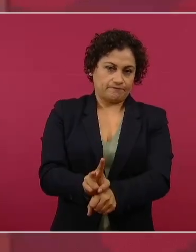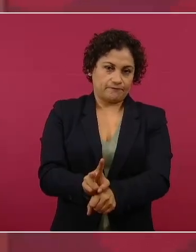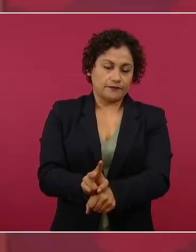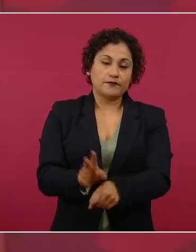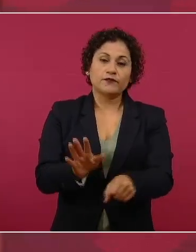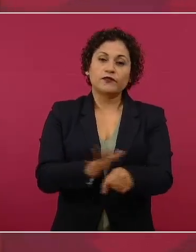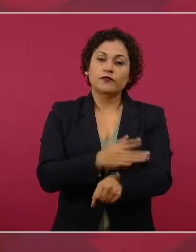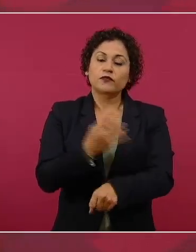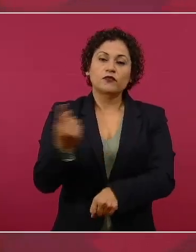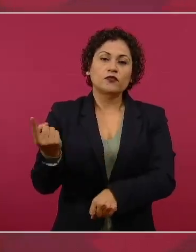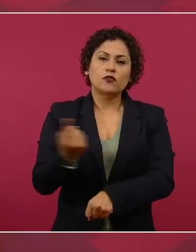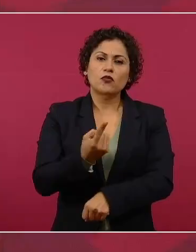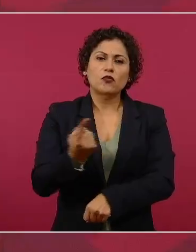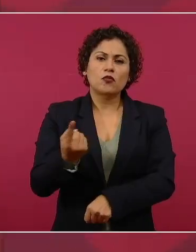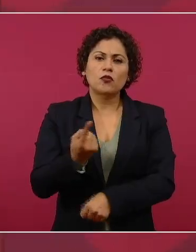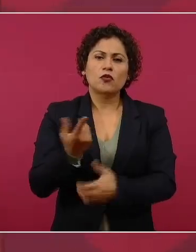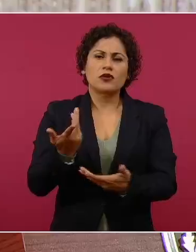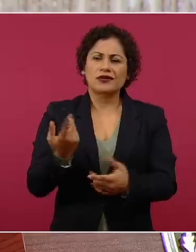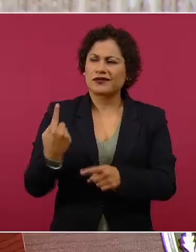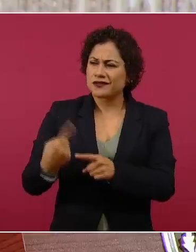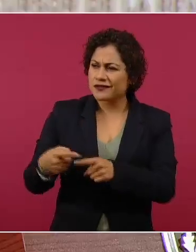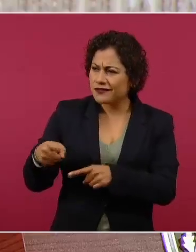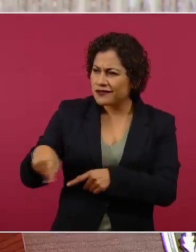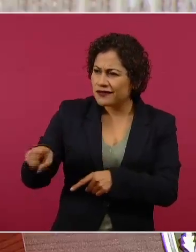¿cómo se llama el promotor social?